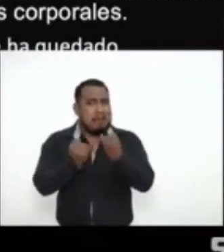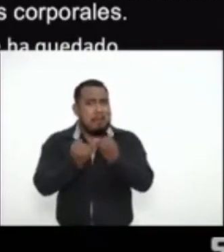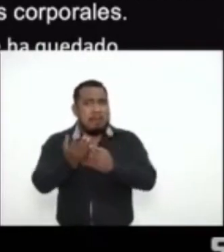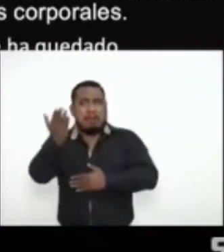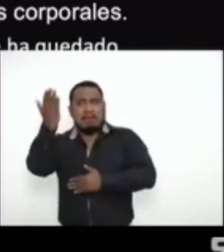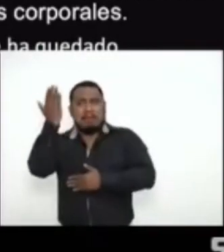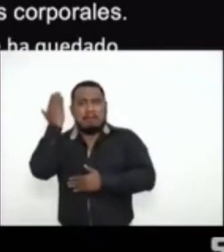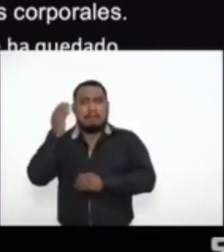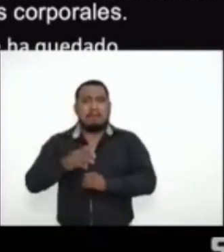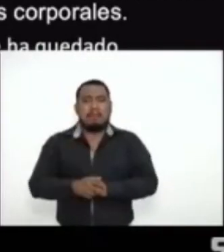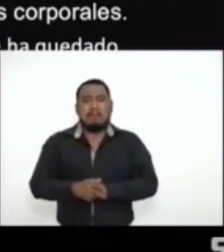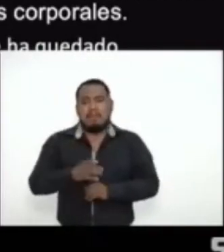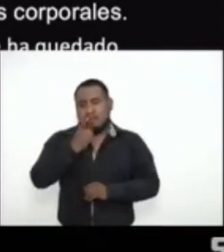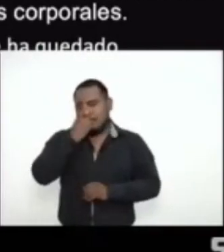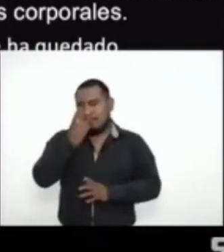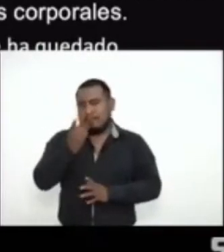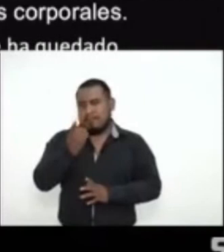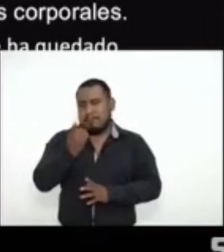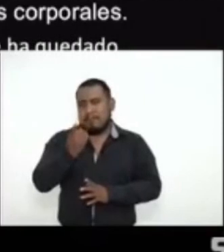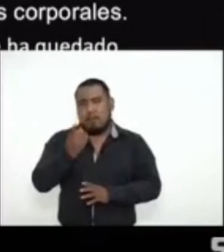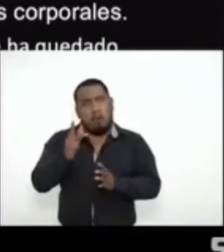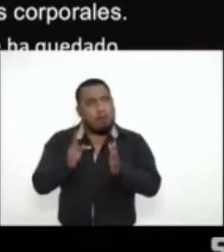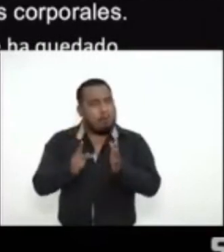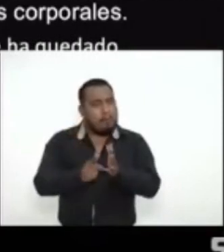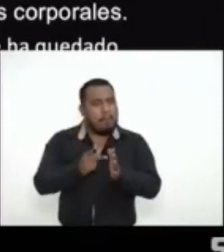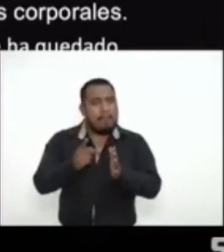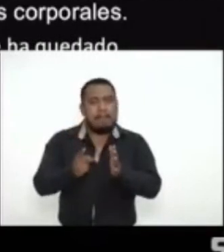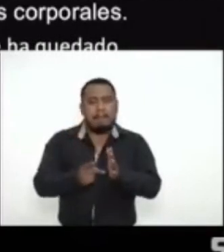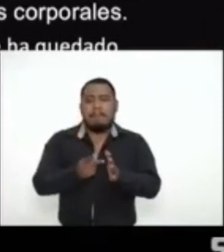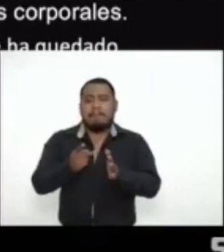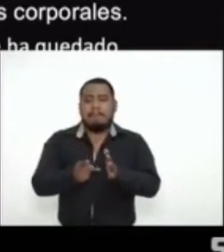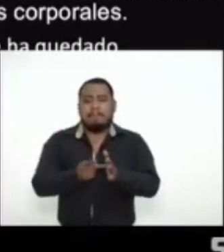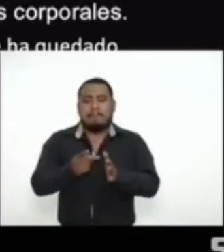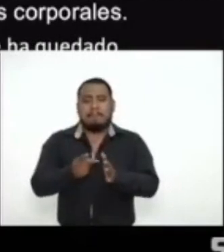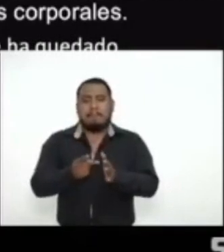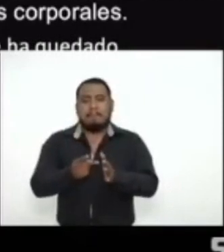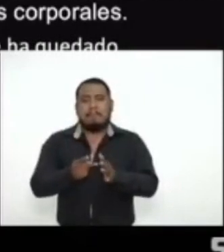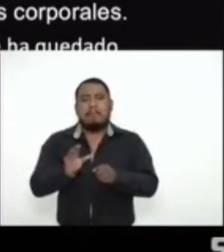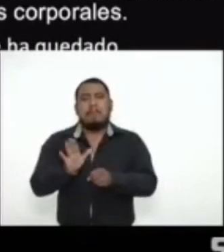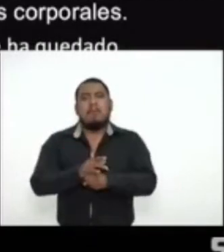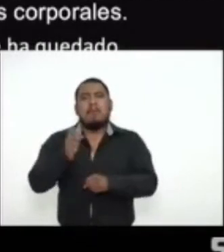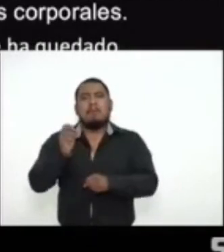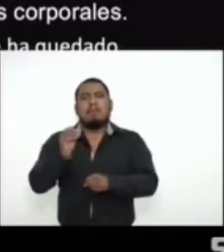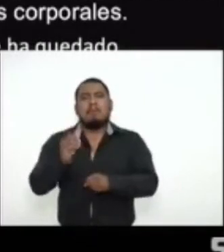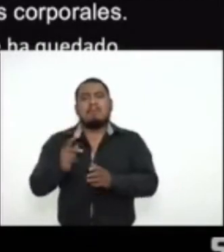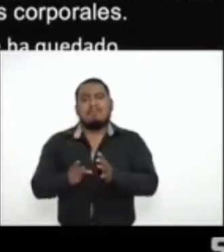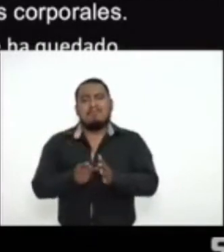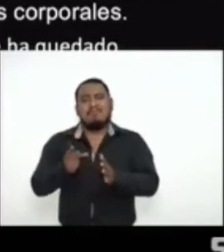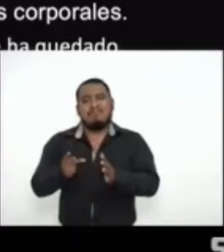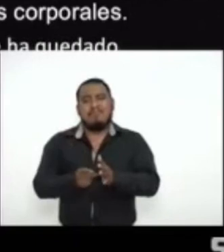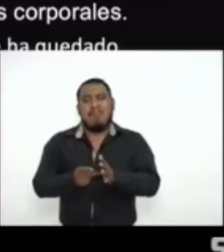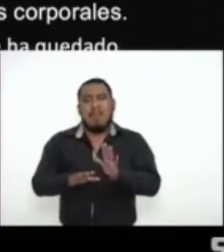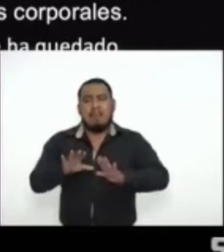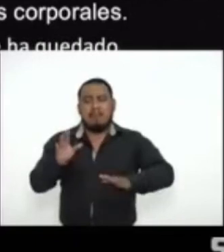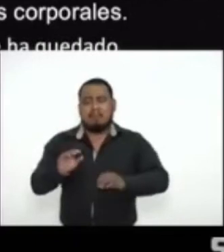Y entonces va a desencadenar nuevamente lo que acá guardé. Por eso muchas veces pensemos en una